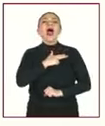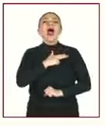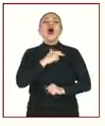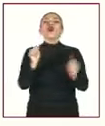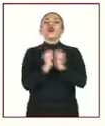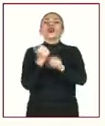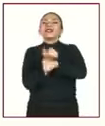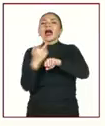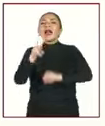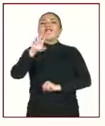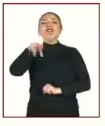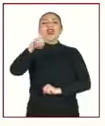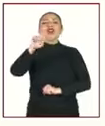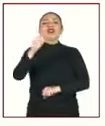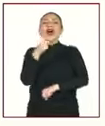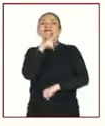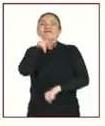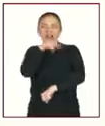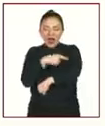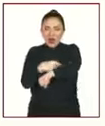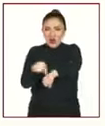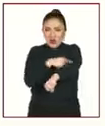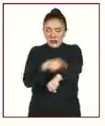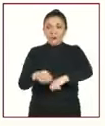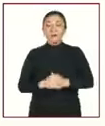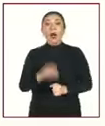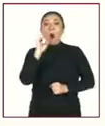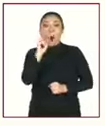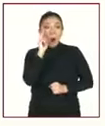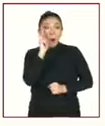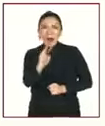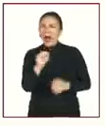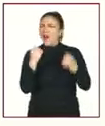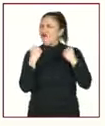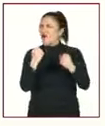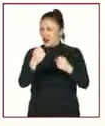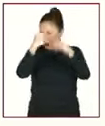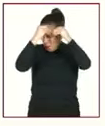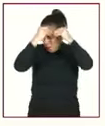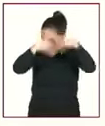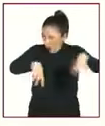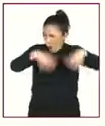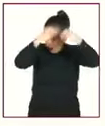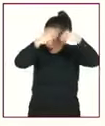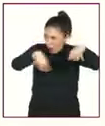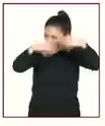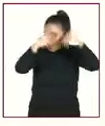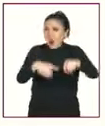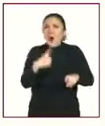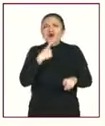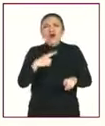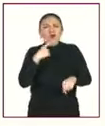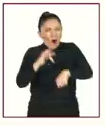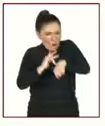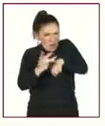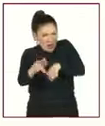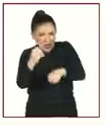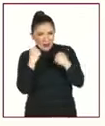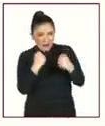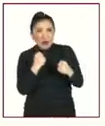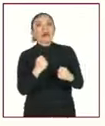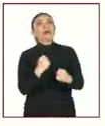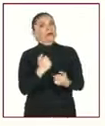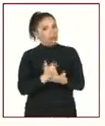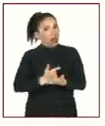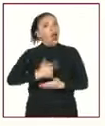venosa. Y si vemos que la sangre sale a chorro, que es como muy brillante, entonces ahí podríamos preocuparnos un poquito